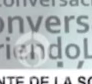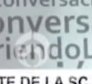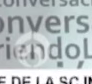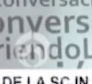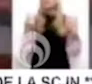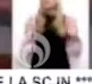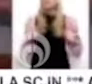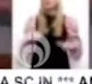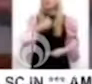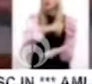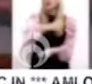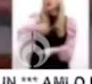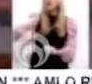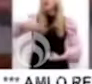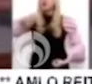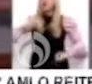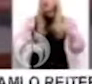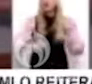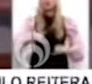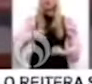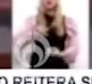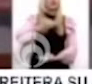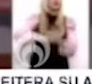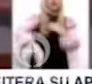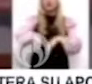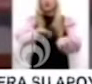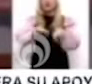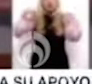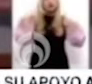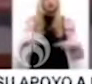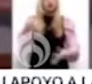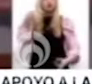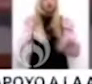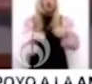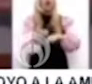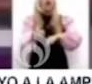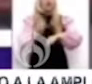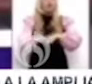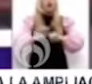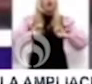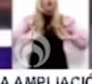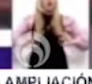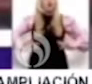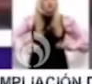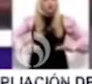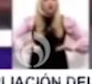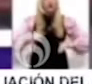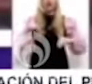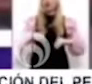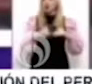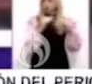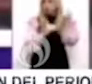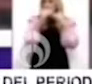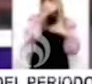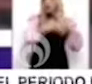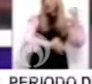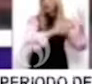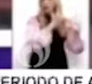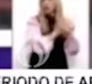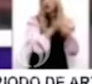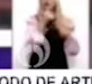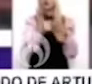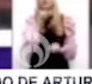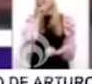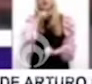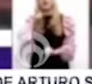sus órdenes. Muchas gracias. ¿Por qué hay un enorme debate en torno al tema de la prorrogación,